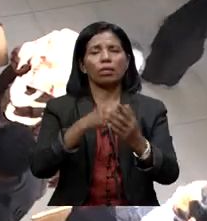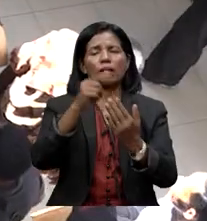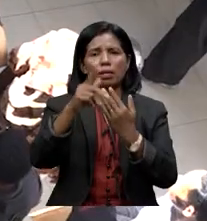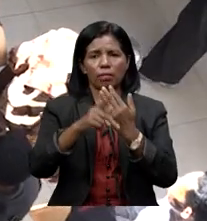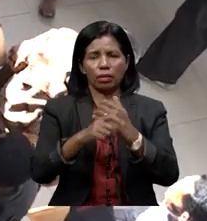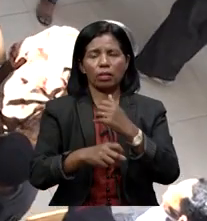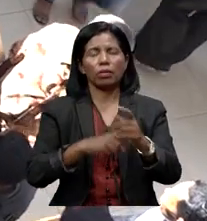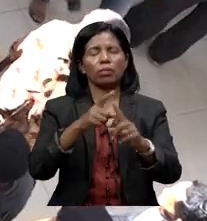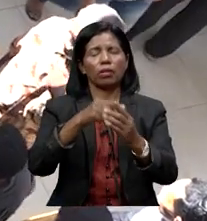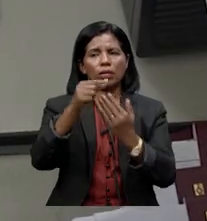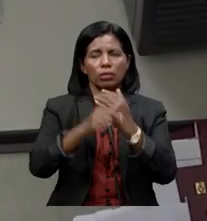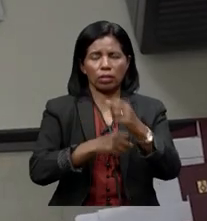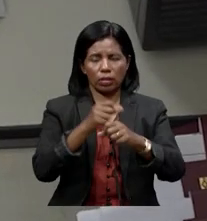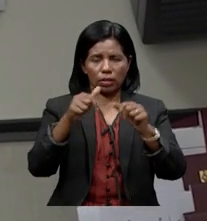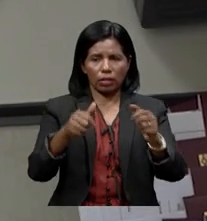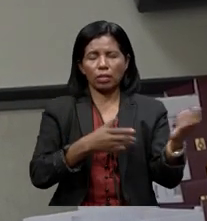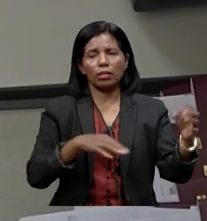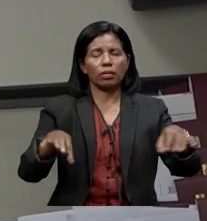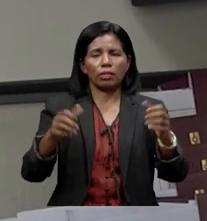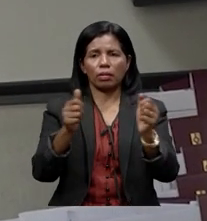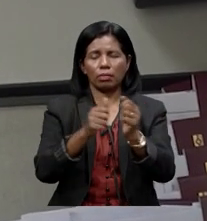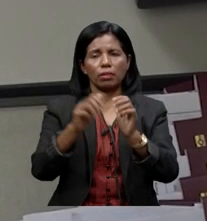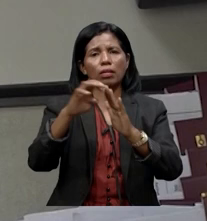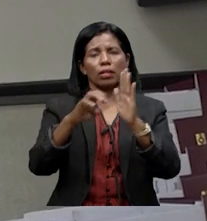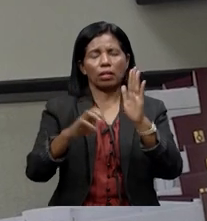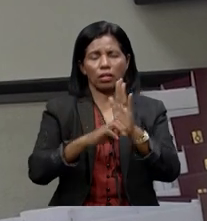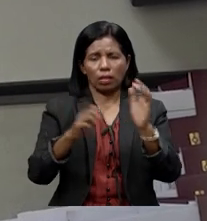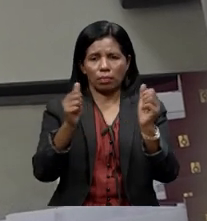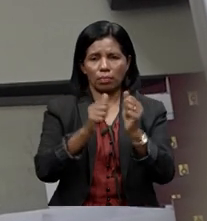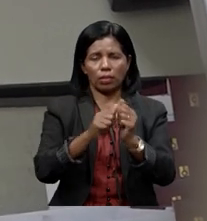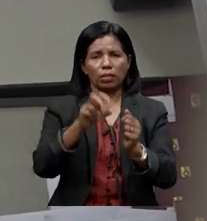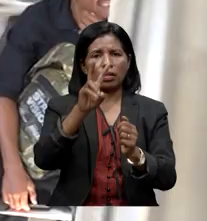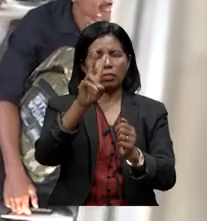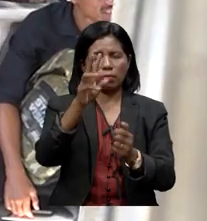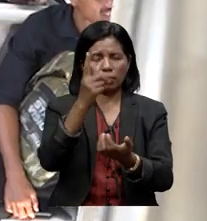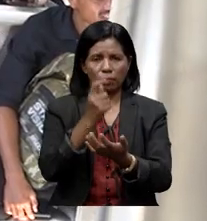agosto tinang ne, servicio notariado hatamaona receita, ba estado hamutuk tokon rua, equipa cobertura, ZMN.